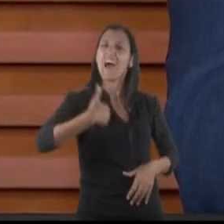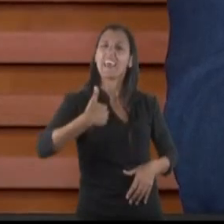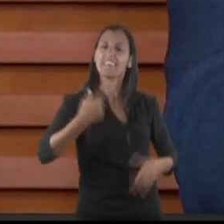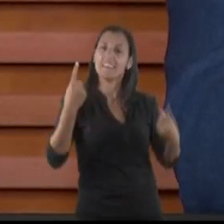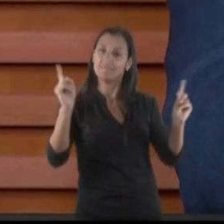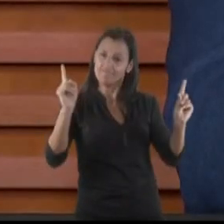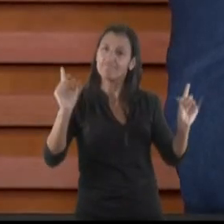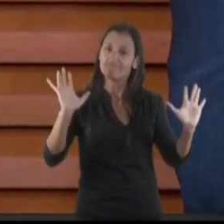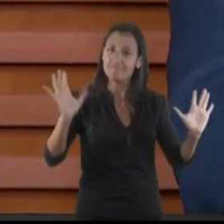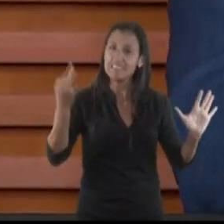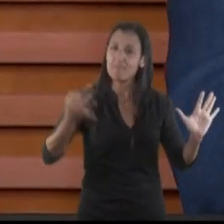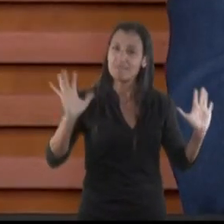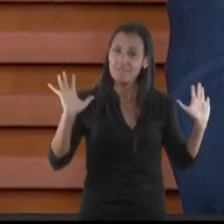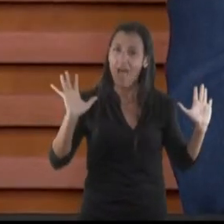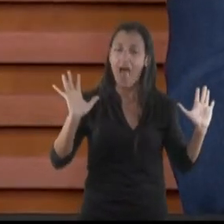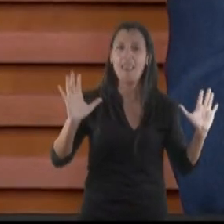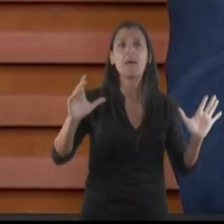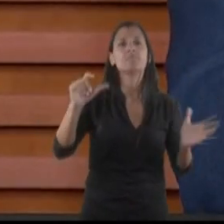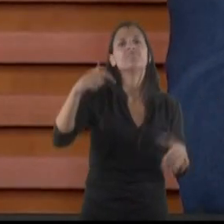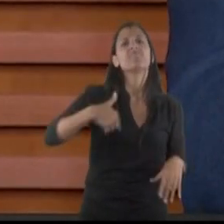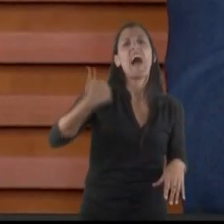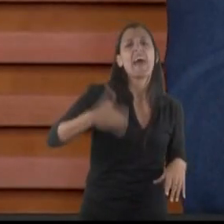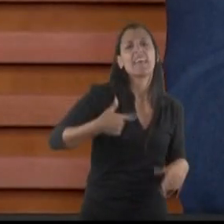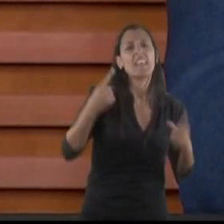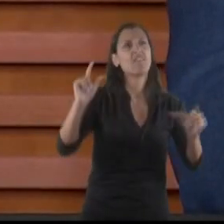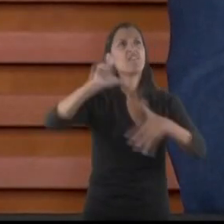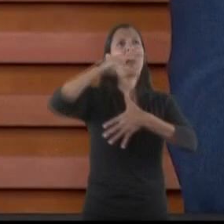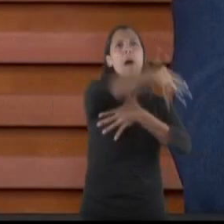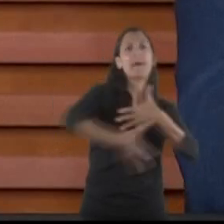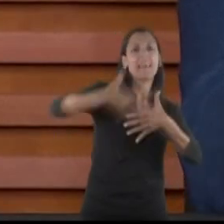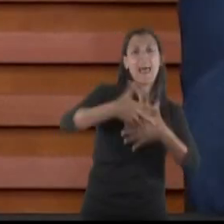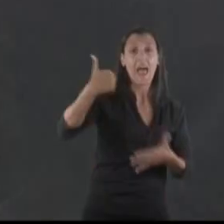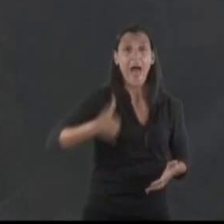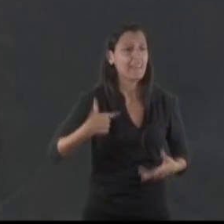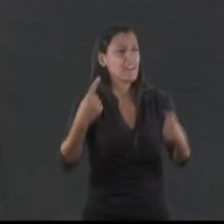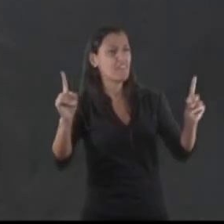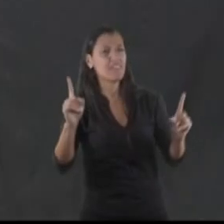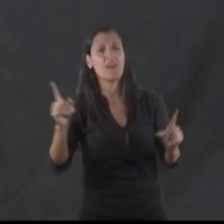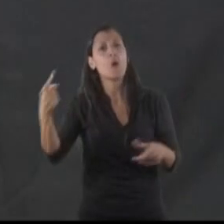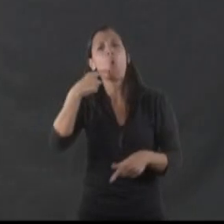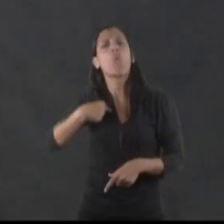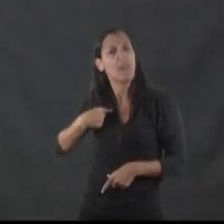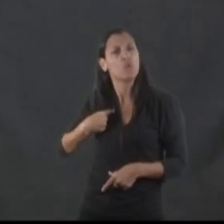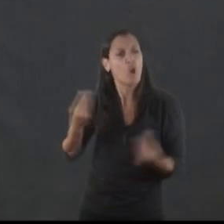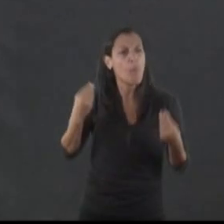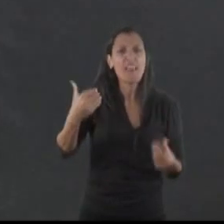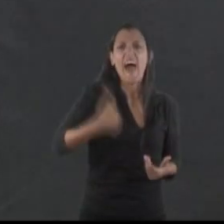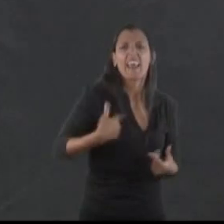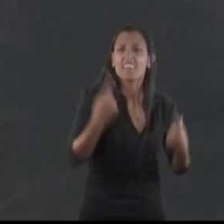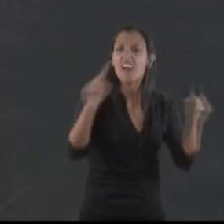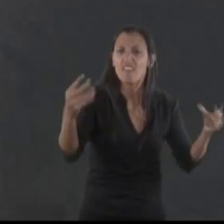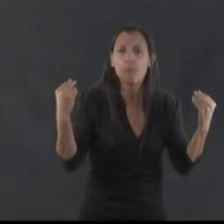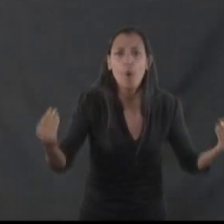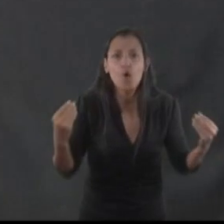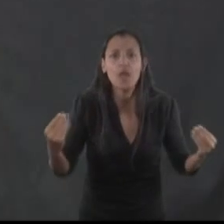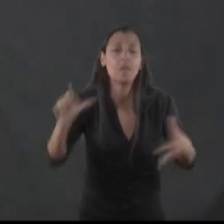de verdad. Somos un país distinto en América Latina. Un día me lo preguntó Angela Merkel, ¿por qué éramos tan distintos? Somos un país